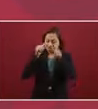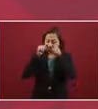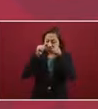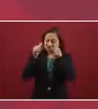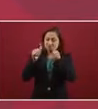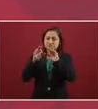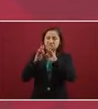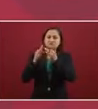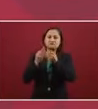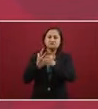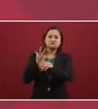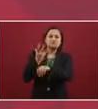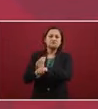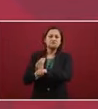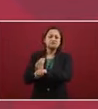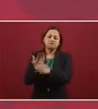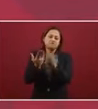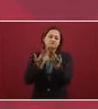se